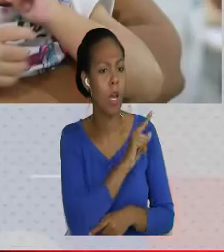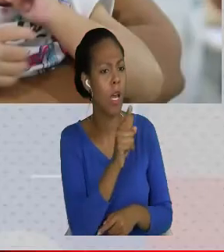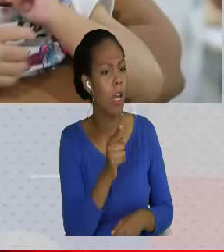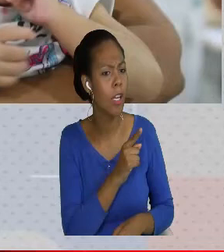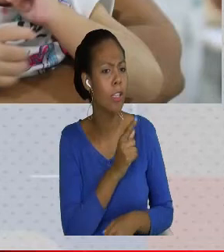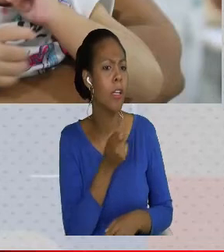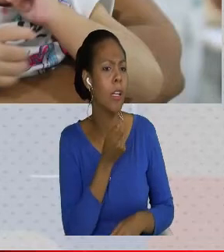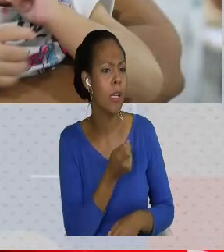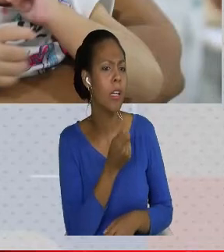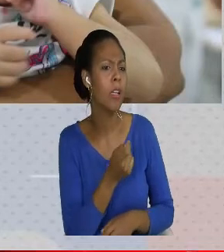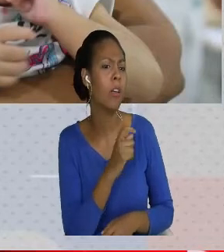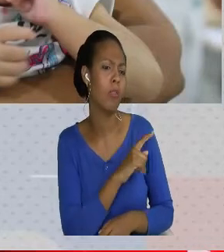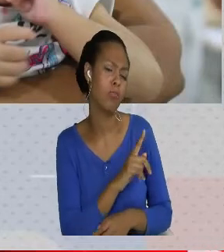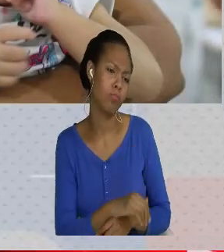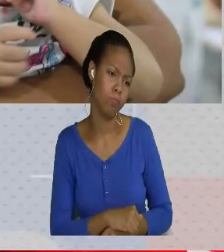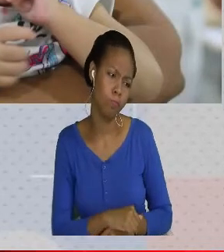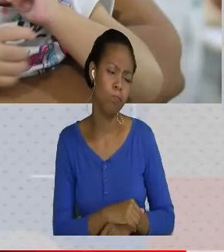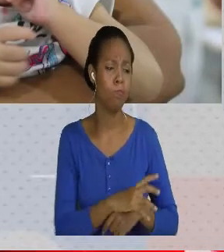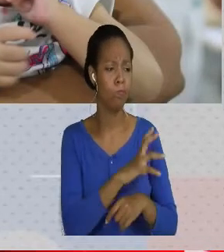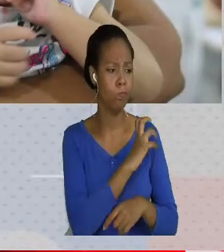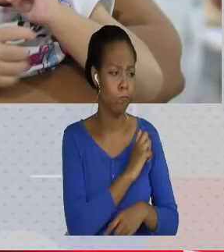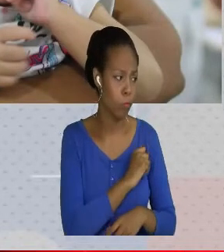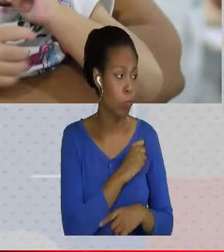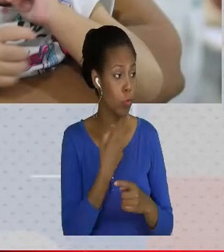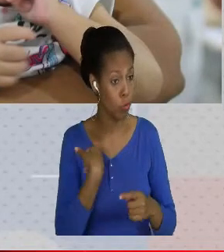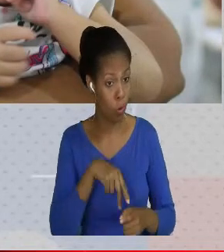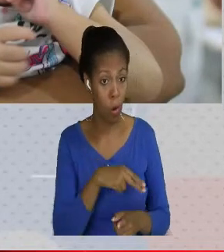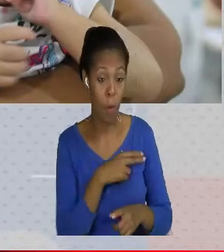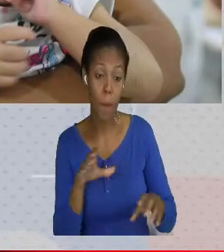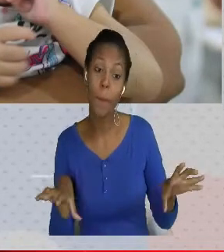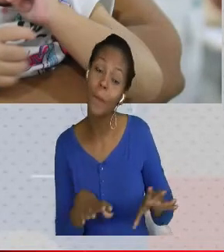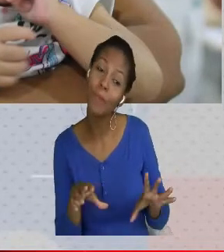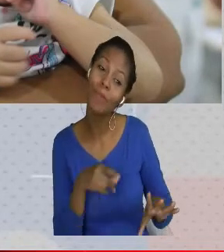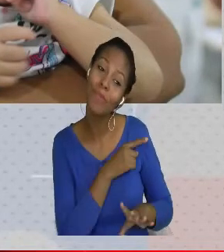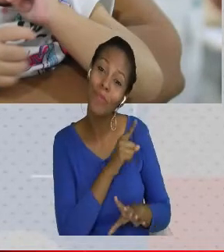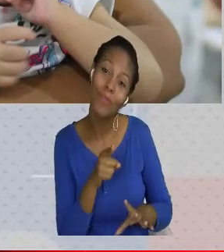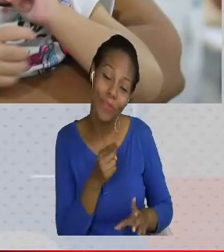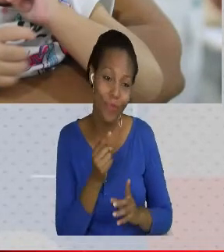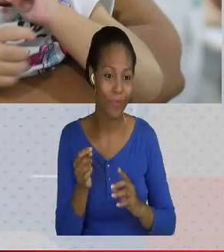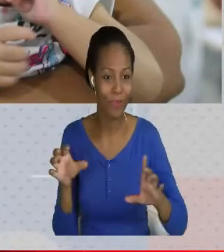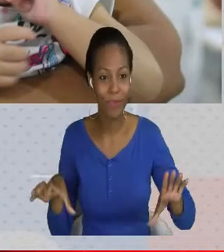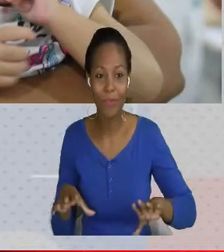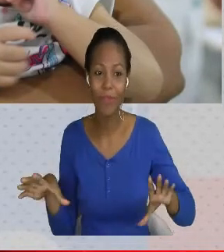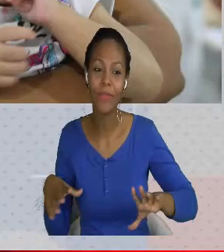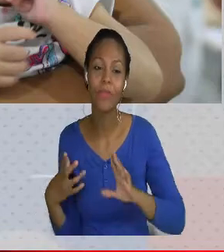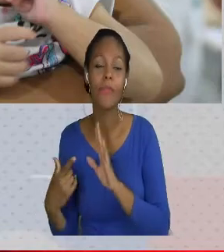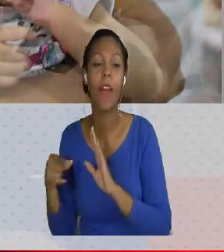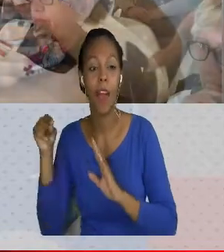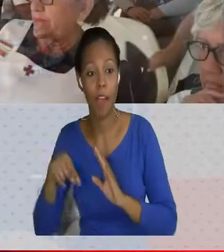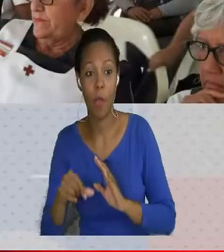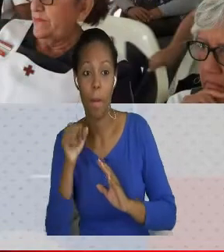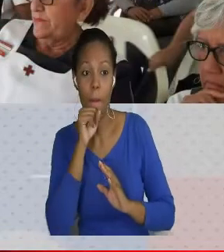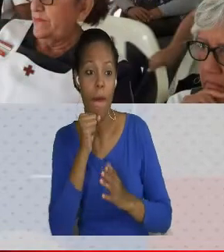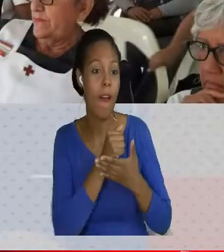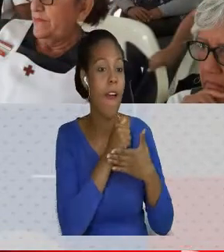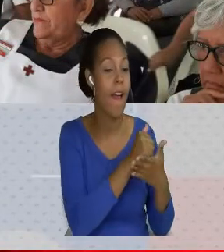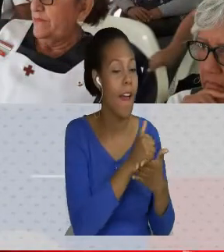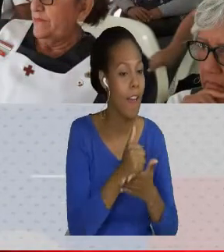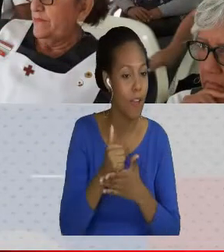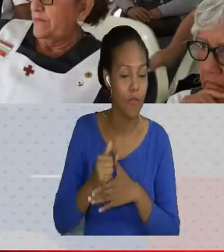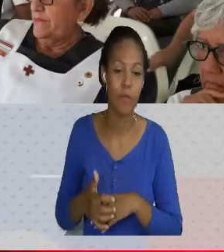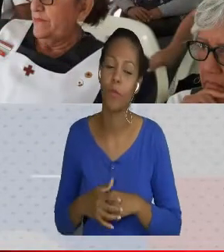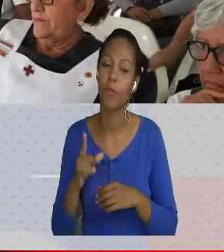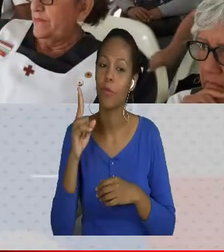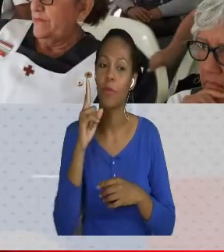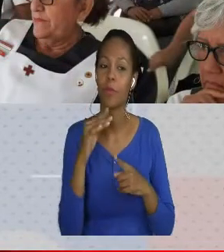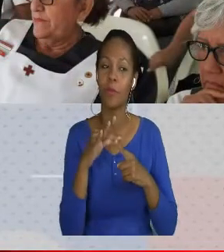vulnerabilidad. Nosotros realizamos varios programas, banderas desde el Club Rotario Barranca Bermeja. Uno de ellos